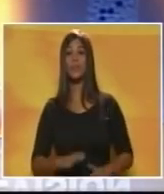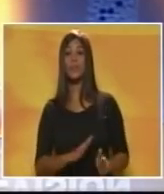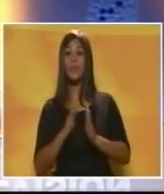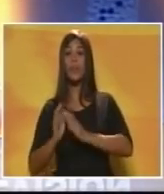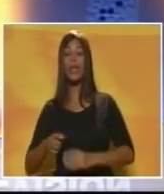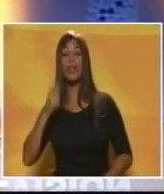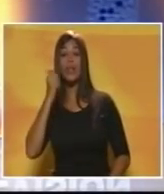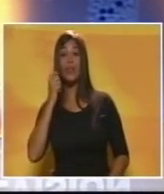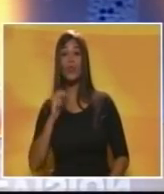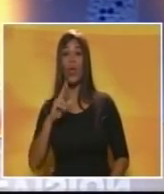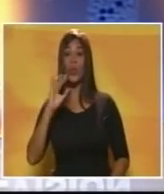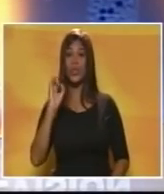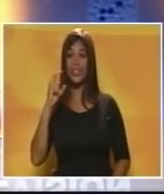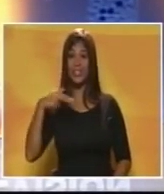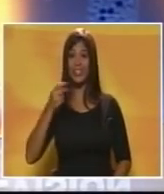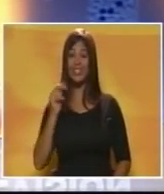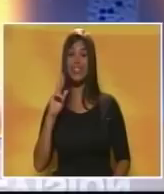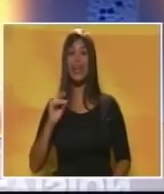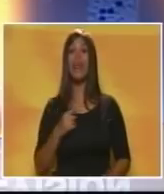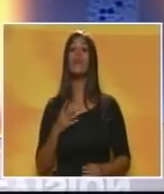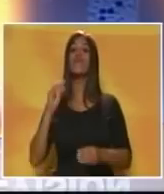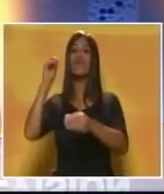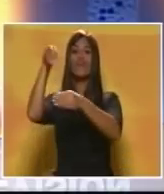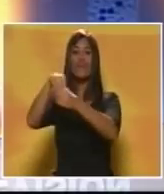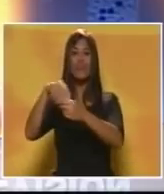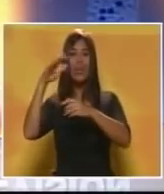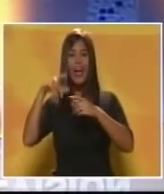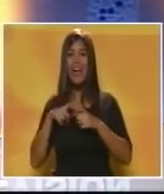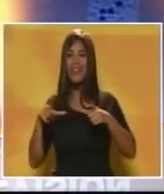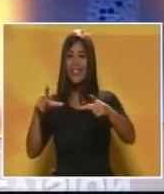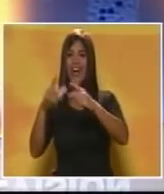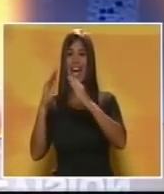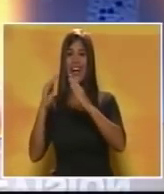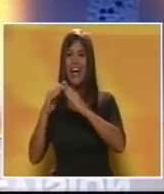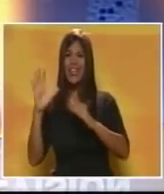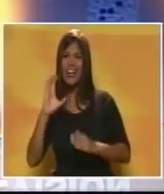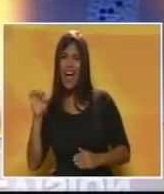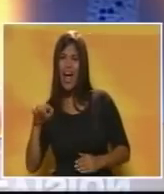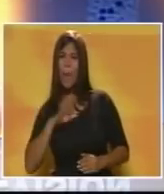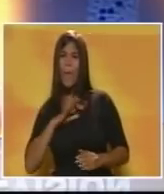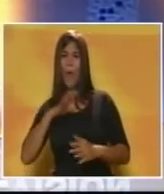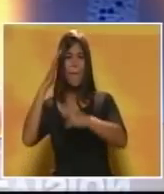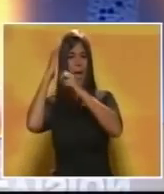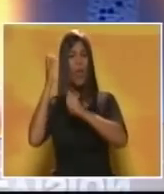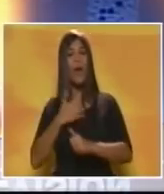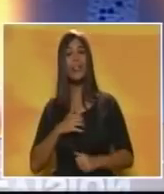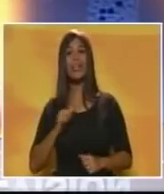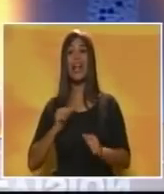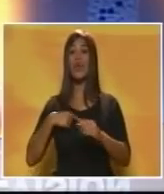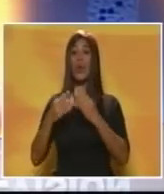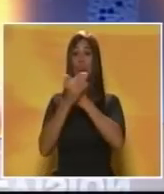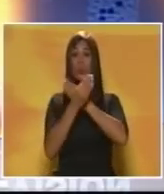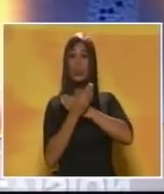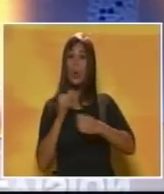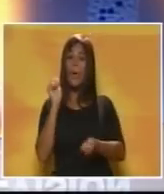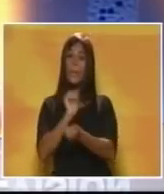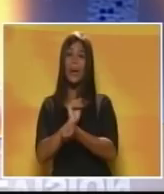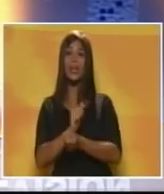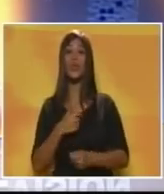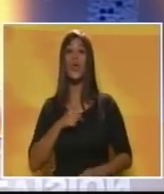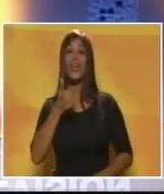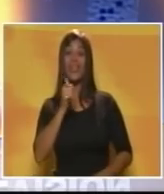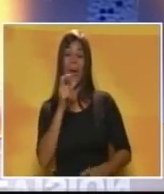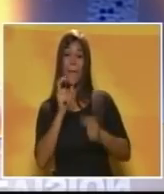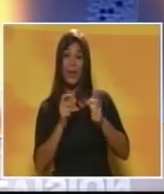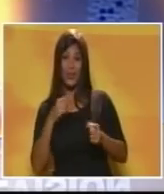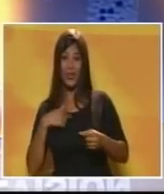Richard Blanco se refugió en la residencia del embajador de Argentina en Caracas para evitar su arresto. Él es uno de los 10 parlamentarios acusados